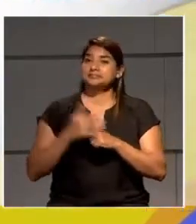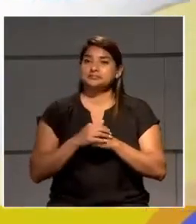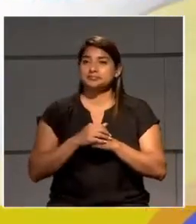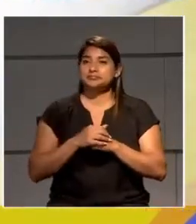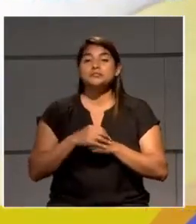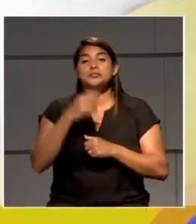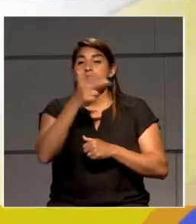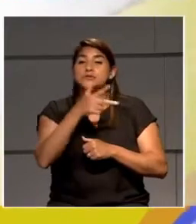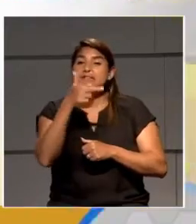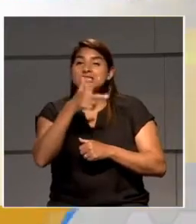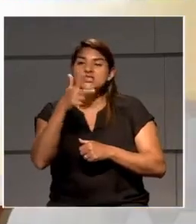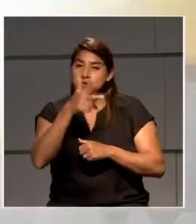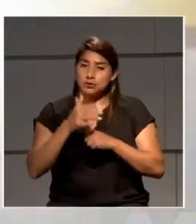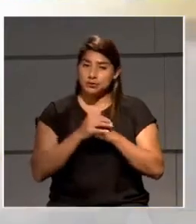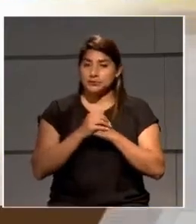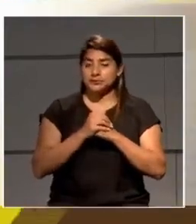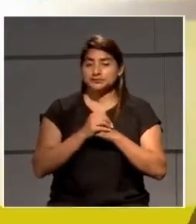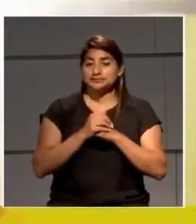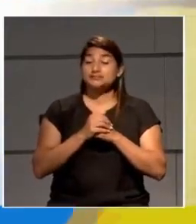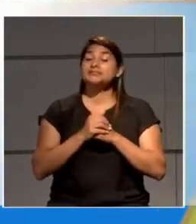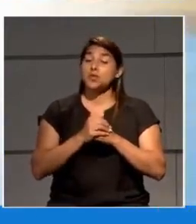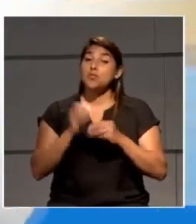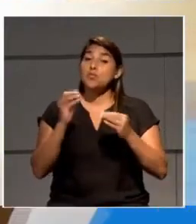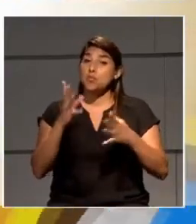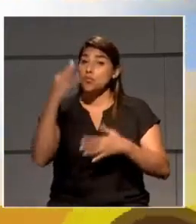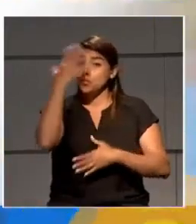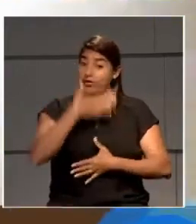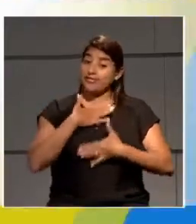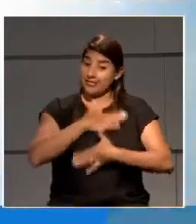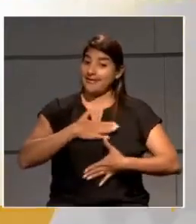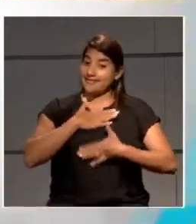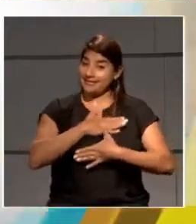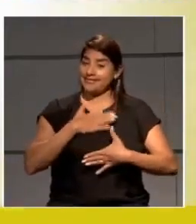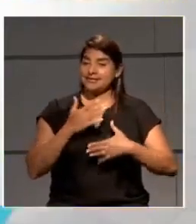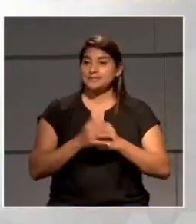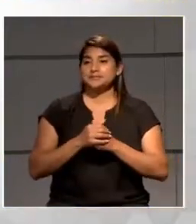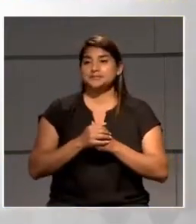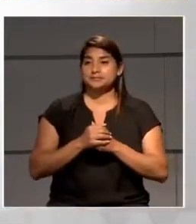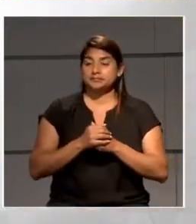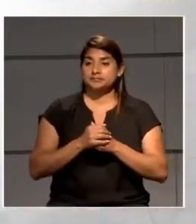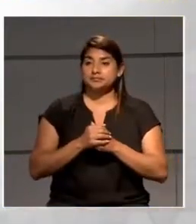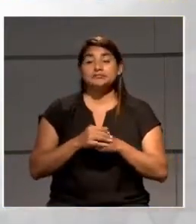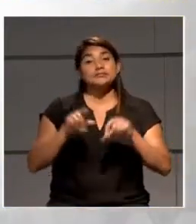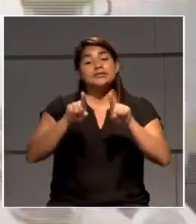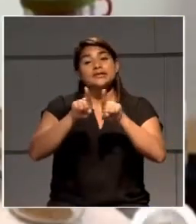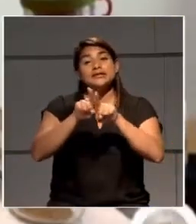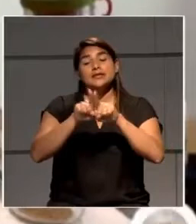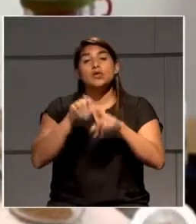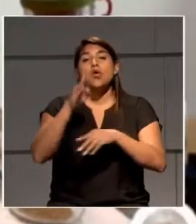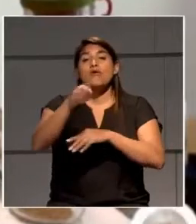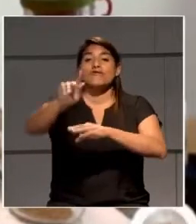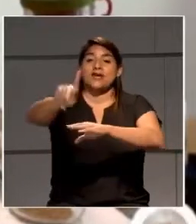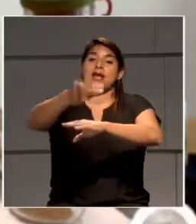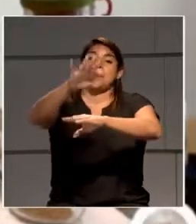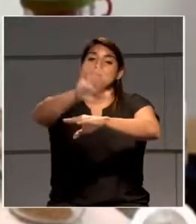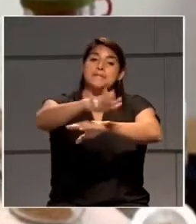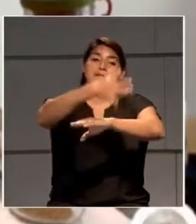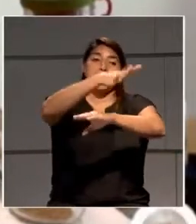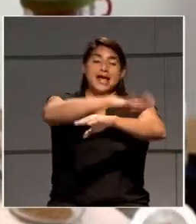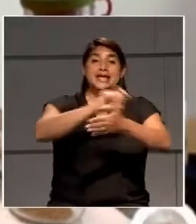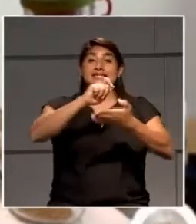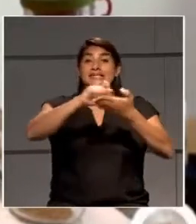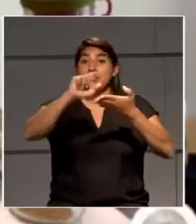Qué chistosa. Son súper vacilonas esas mascarillas. Y también fui a la playa en